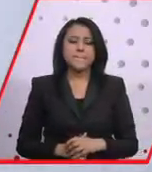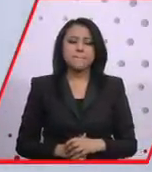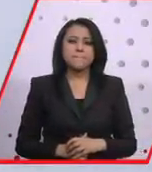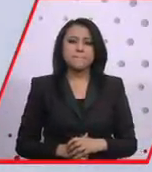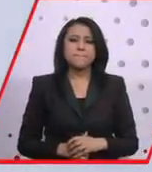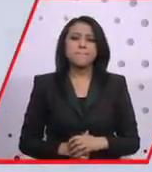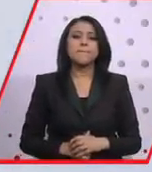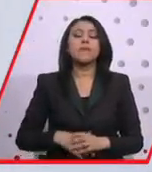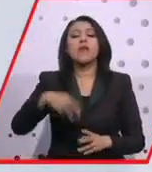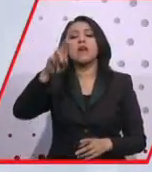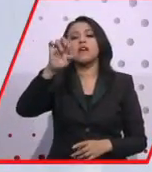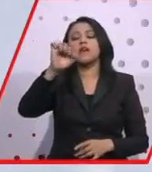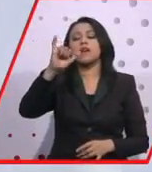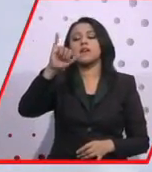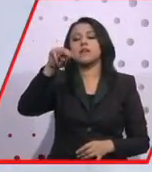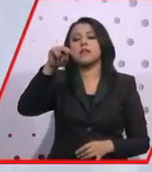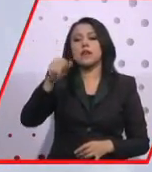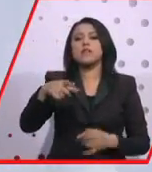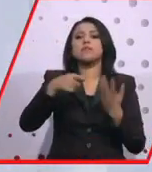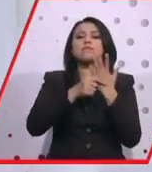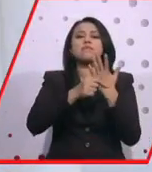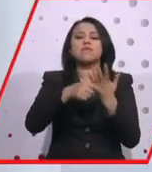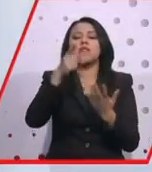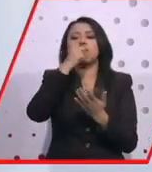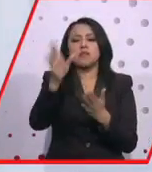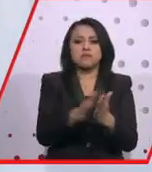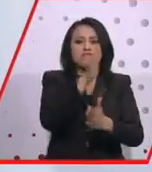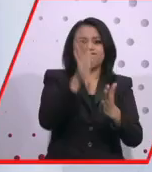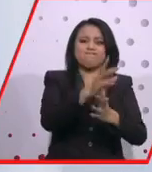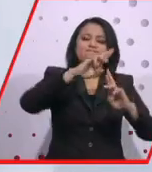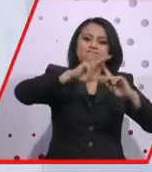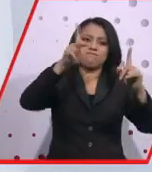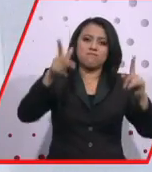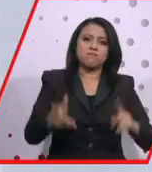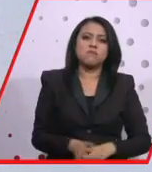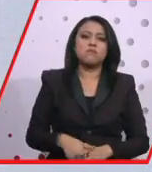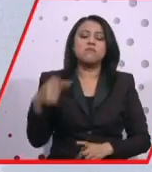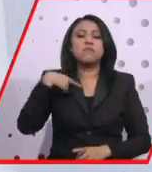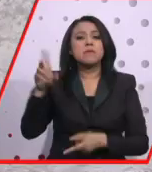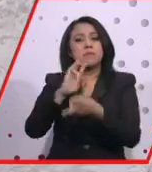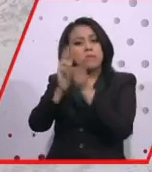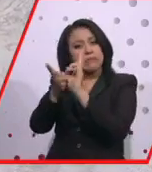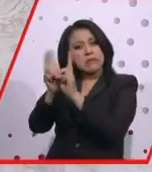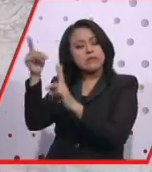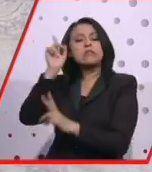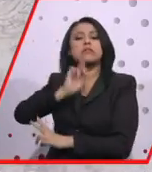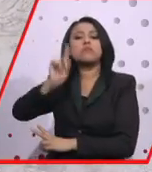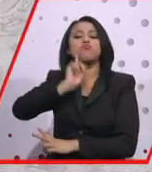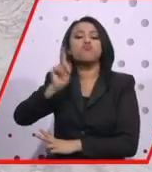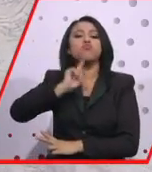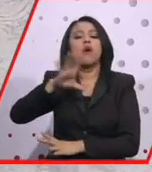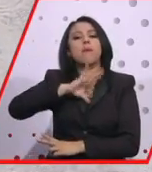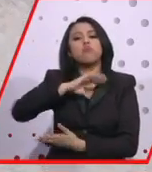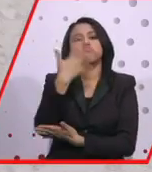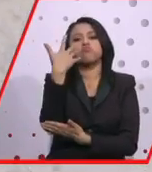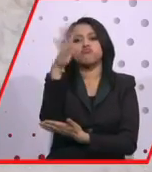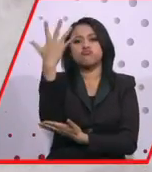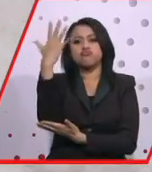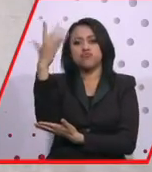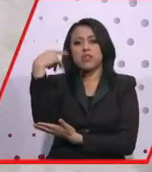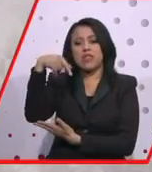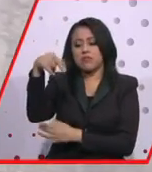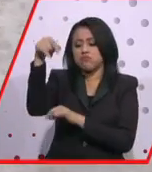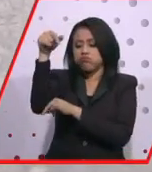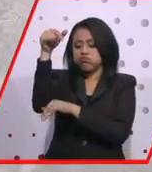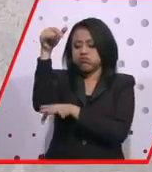la señora reyna denuncia que la barda de su propiedad está dañada mi vecina tiene un árbol y está la raíz